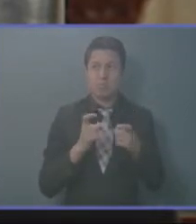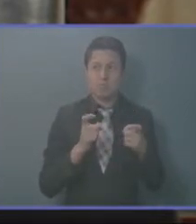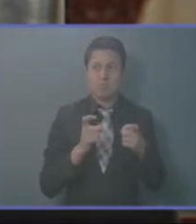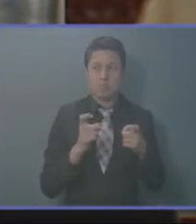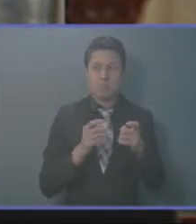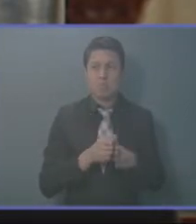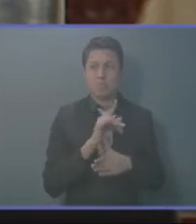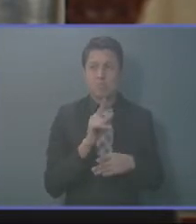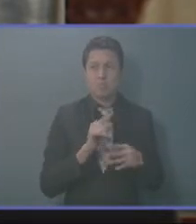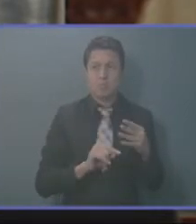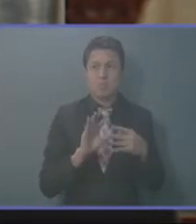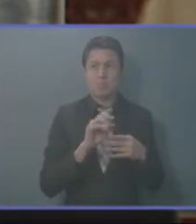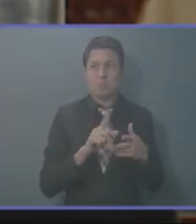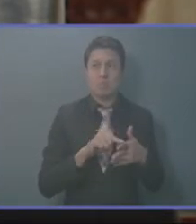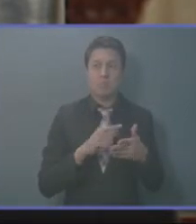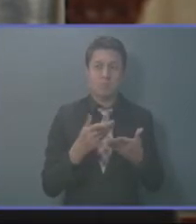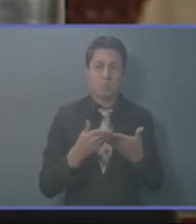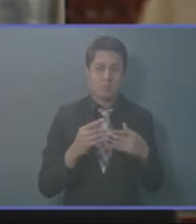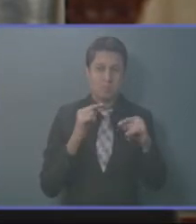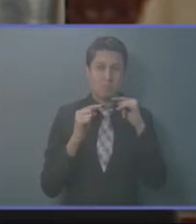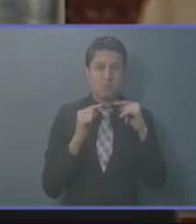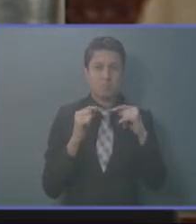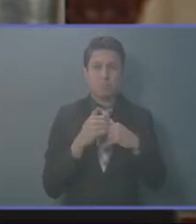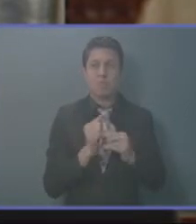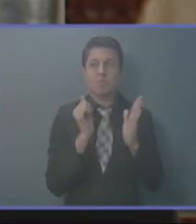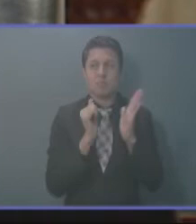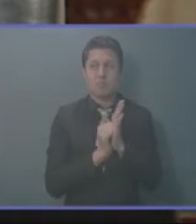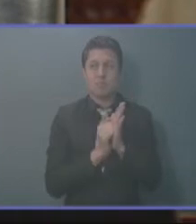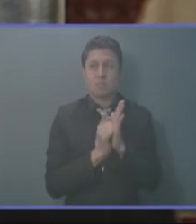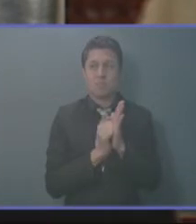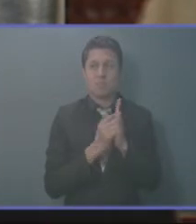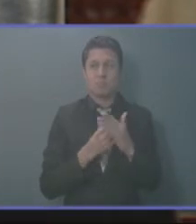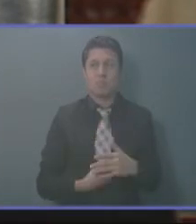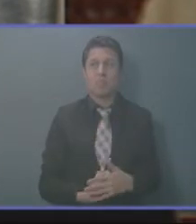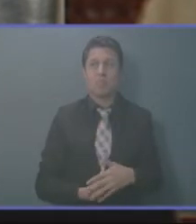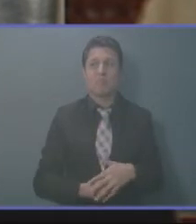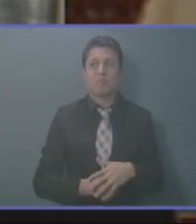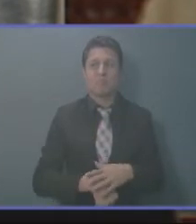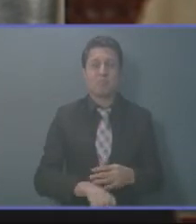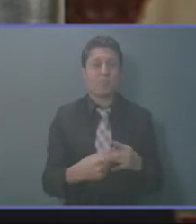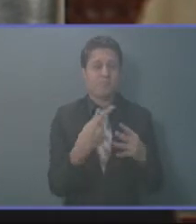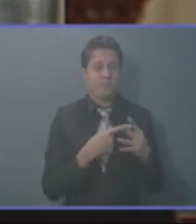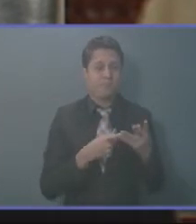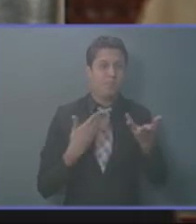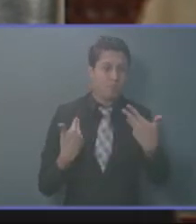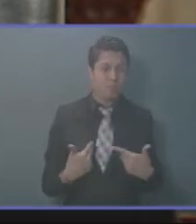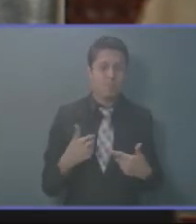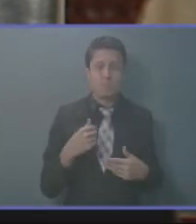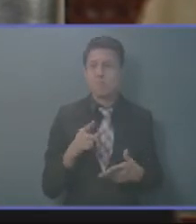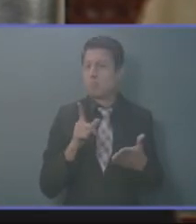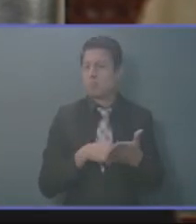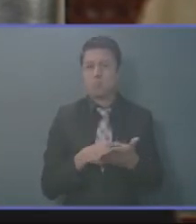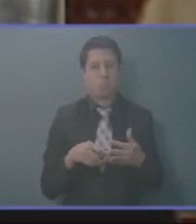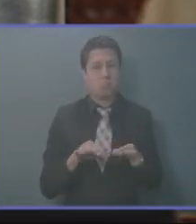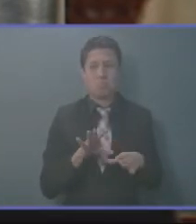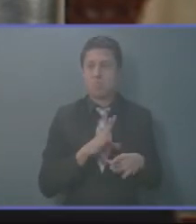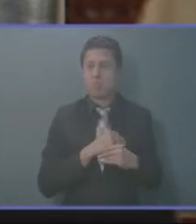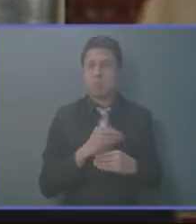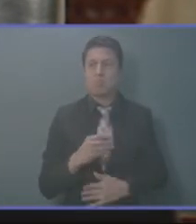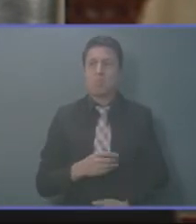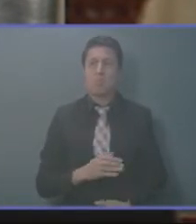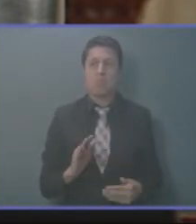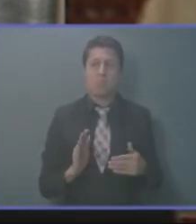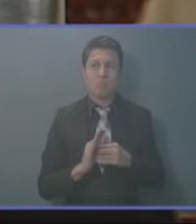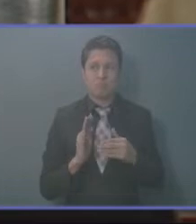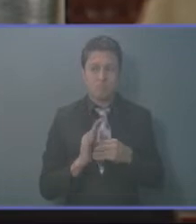interórganos de que la misma Constitución me concede frente a la Asamblea Legislativa, en este caso el derecho de veto contra los decretos legislativos